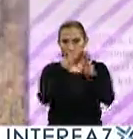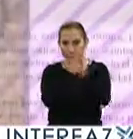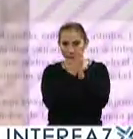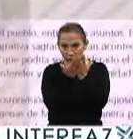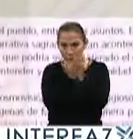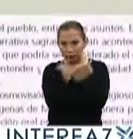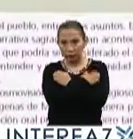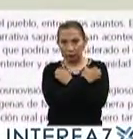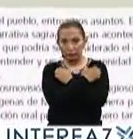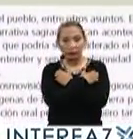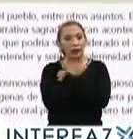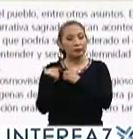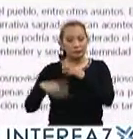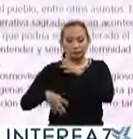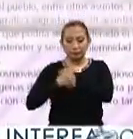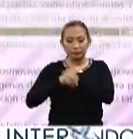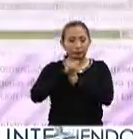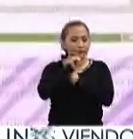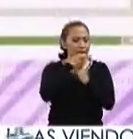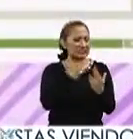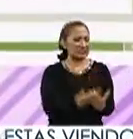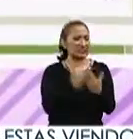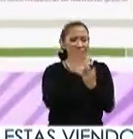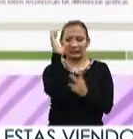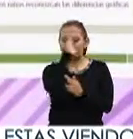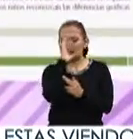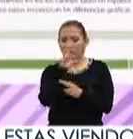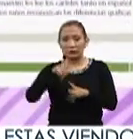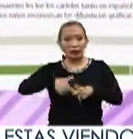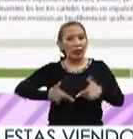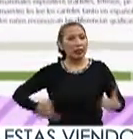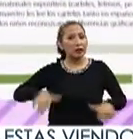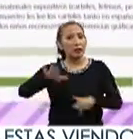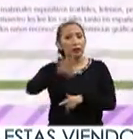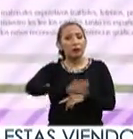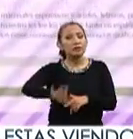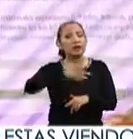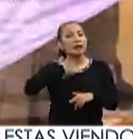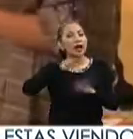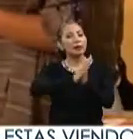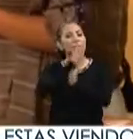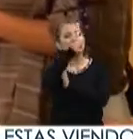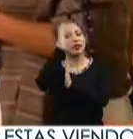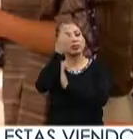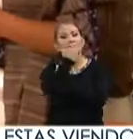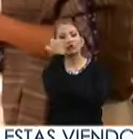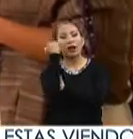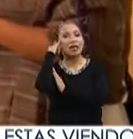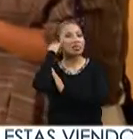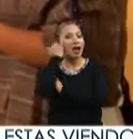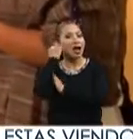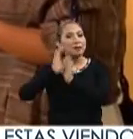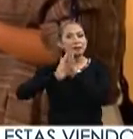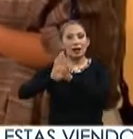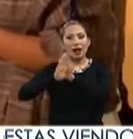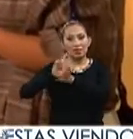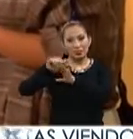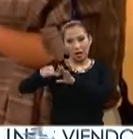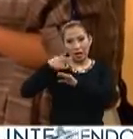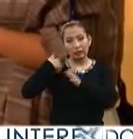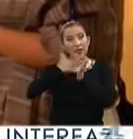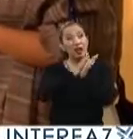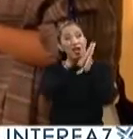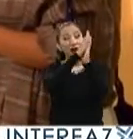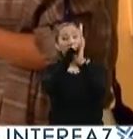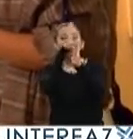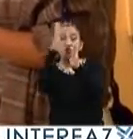materiales educativos se suman a la riqueza cultural y lingüística de la Biblioteca de Escuela Indígena Inmigrante, que cuenta